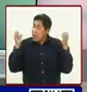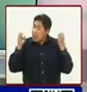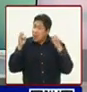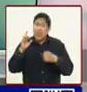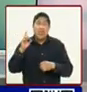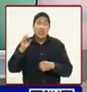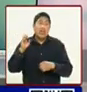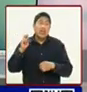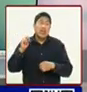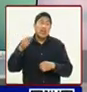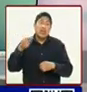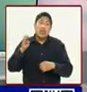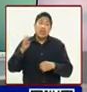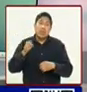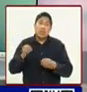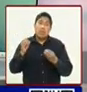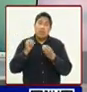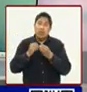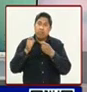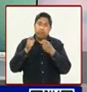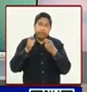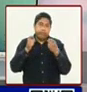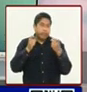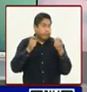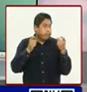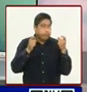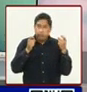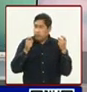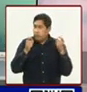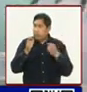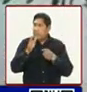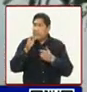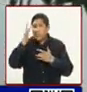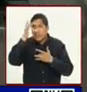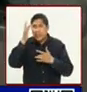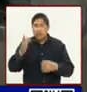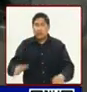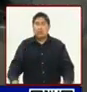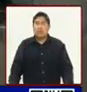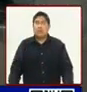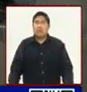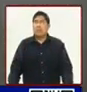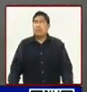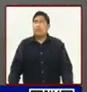dengue, mientras se intensifica la vigilancia epidemiológica.